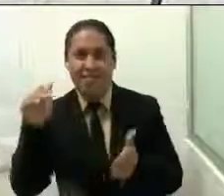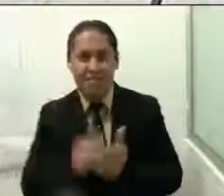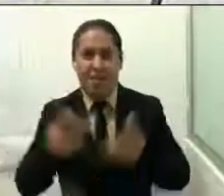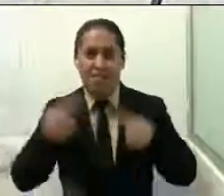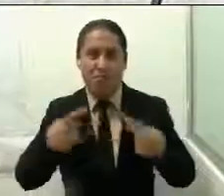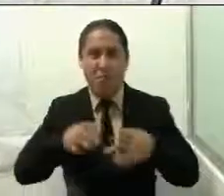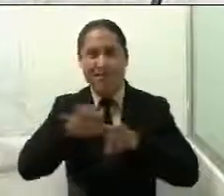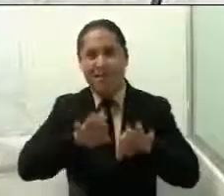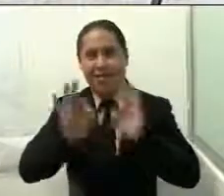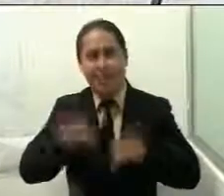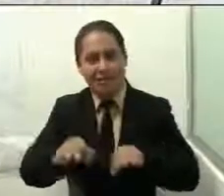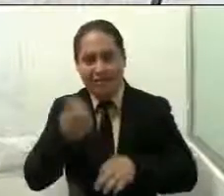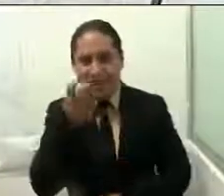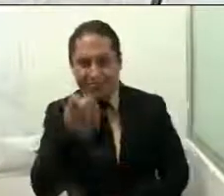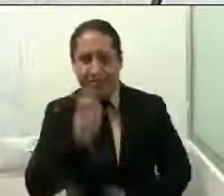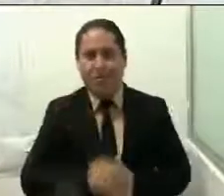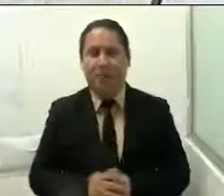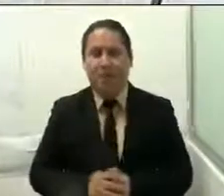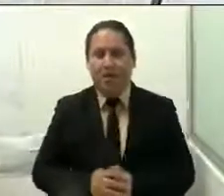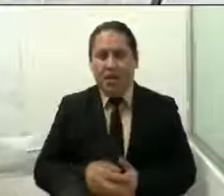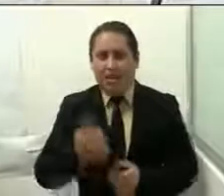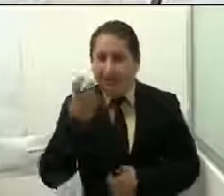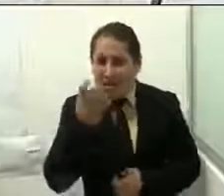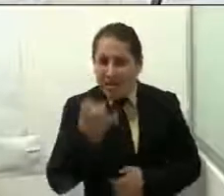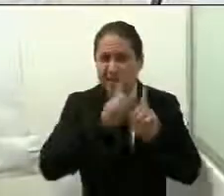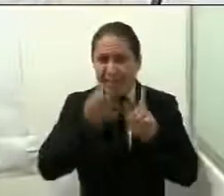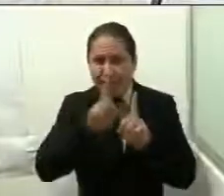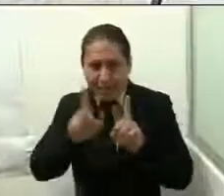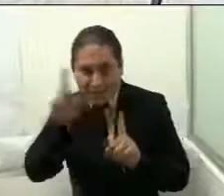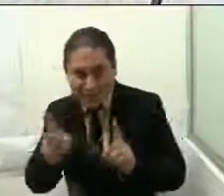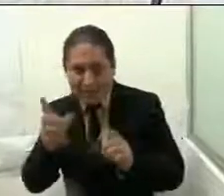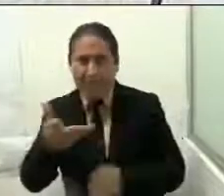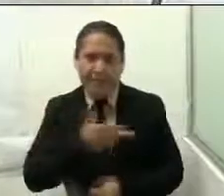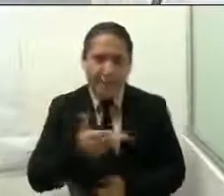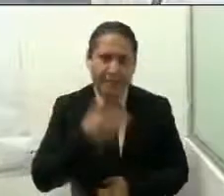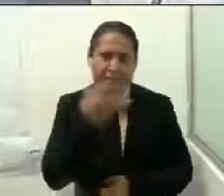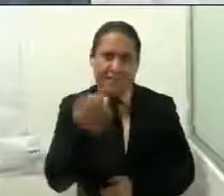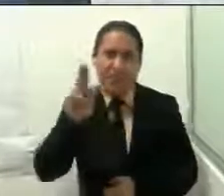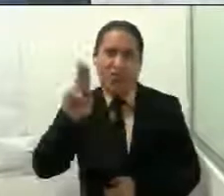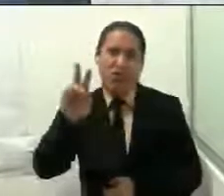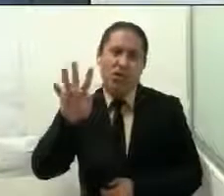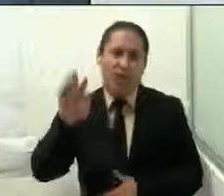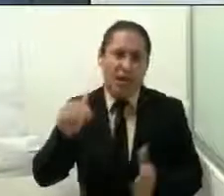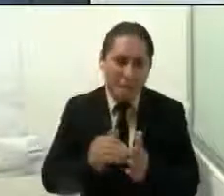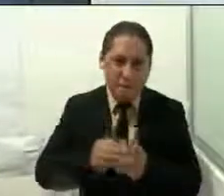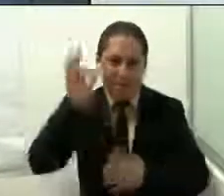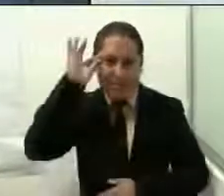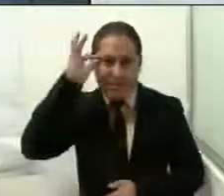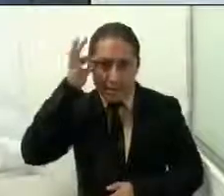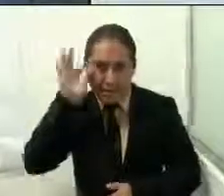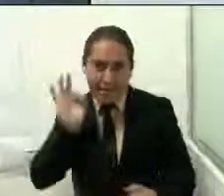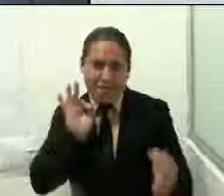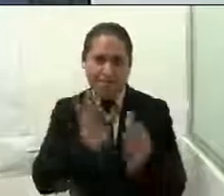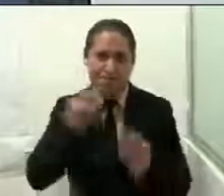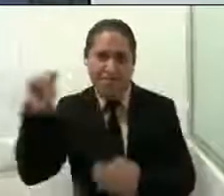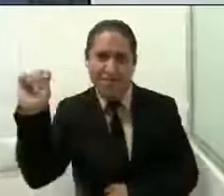para desarrollar esta cadena productiva se brindaron 384 servicios de asistencia técnica